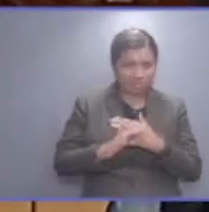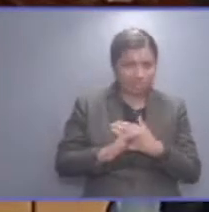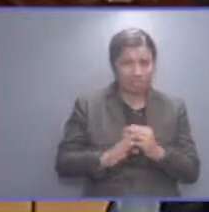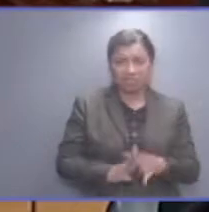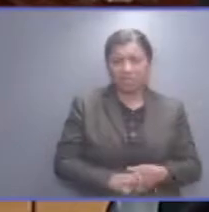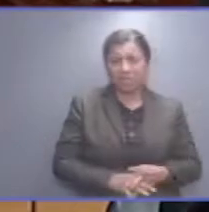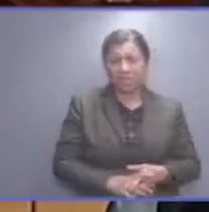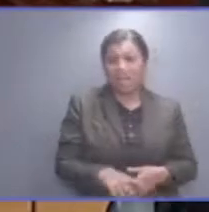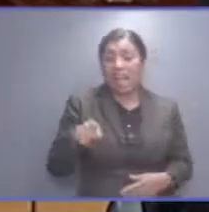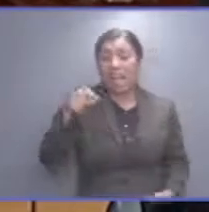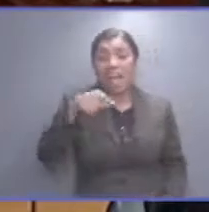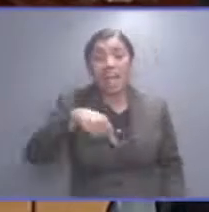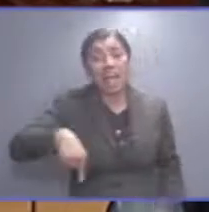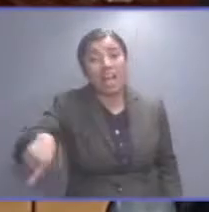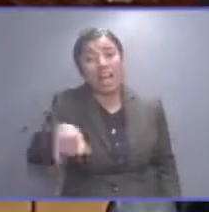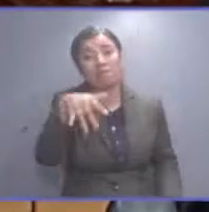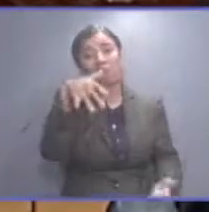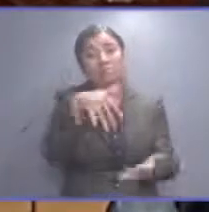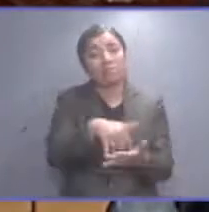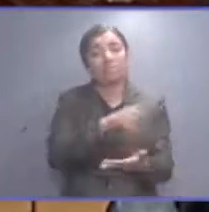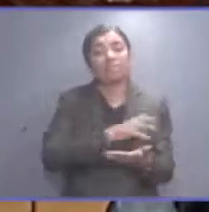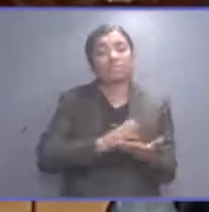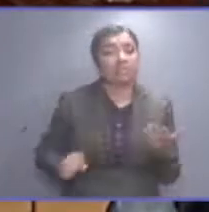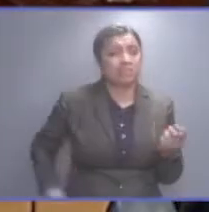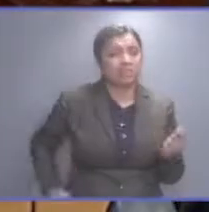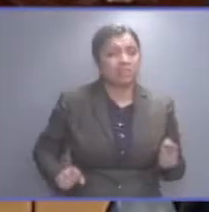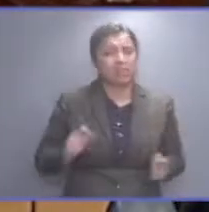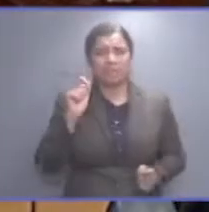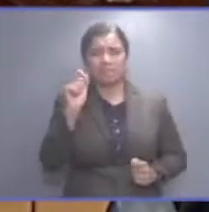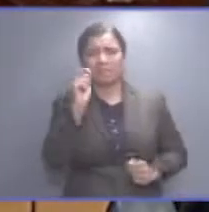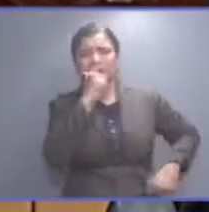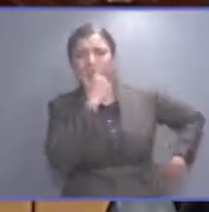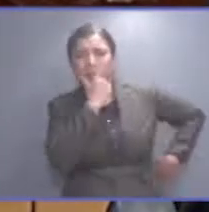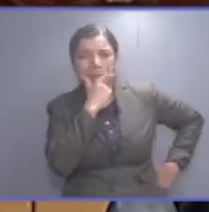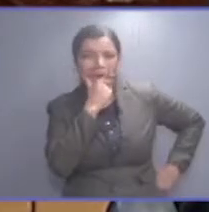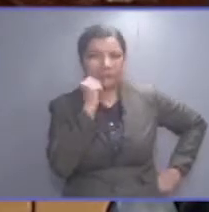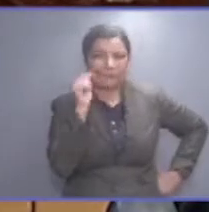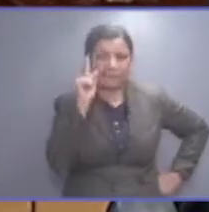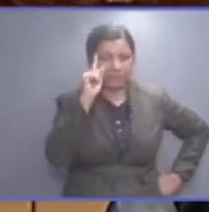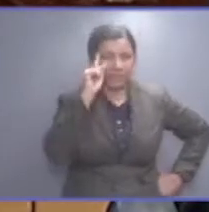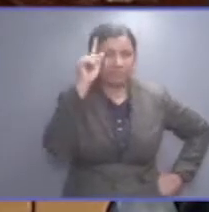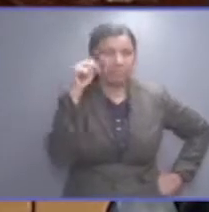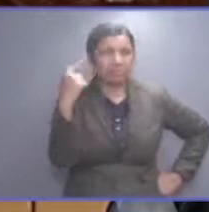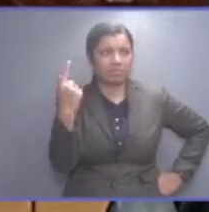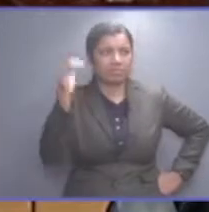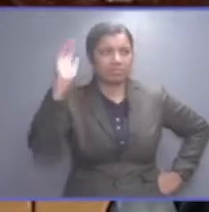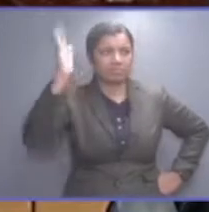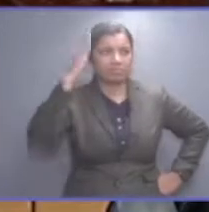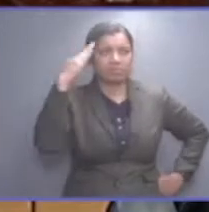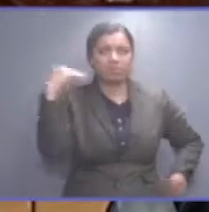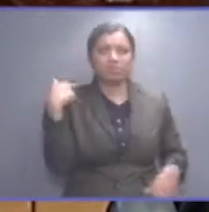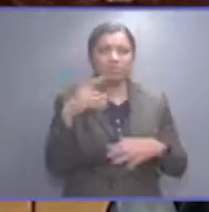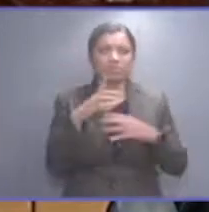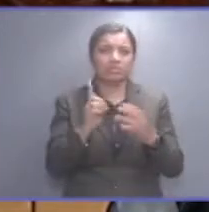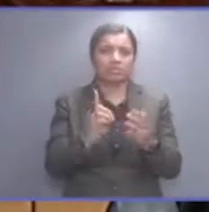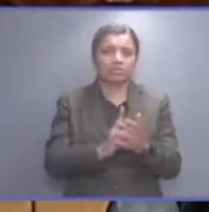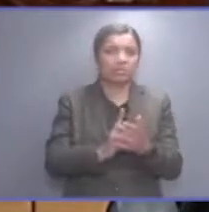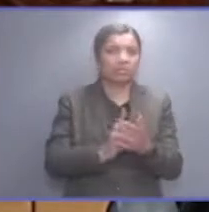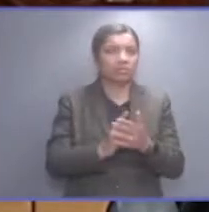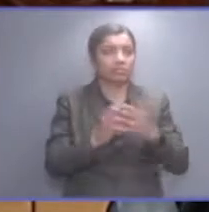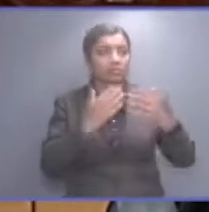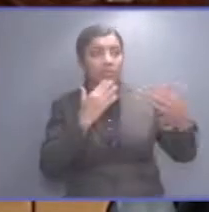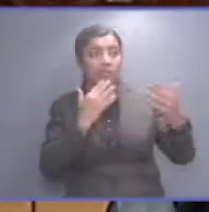pueblo salvadoreño. Y me llamaba la atención la postura de una diputada que hablaba